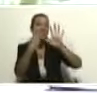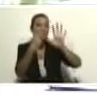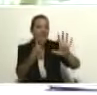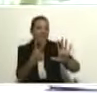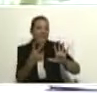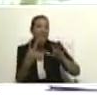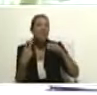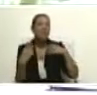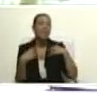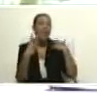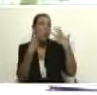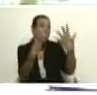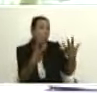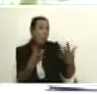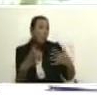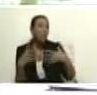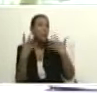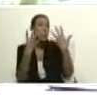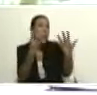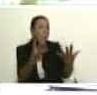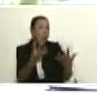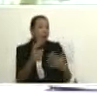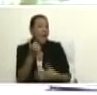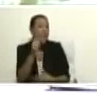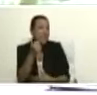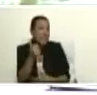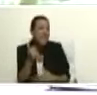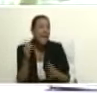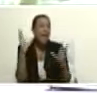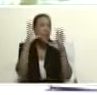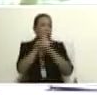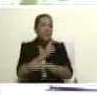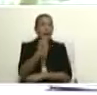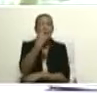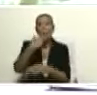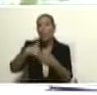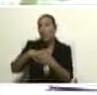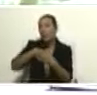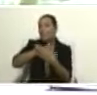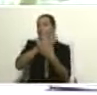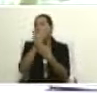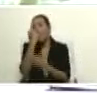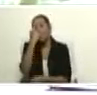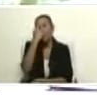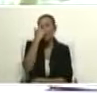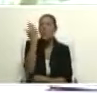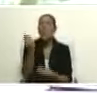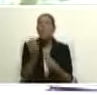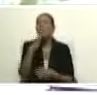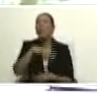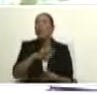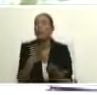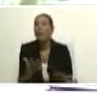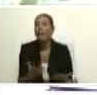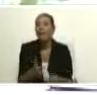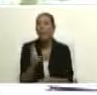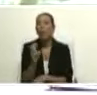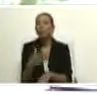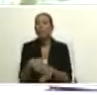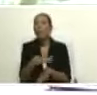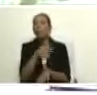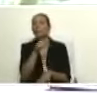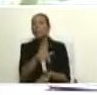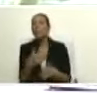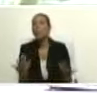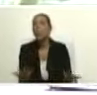7, las 8, las 9 y después llegas a tu casa a la 1 de la mañana y Cilia me pregunta, era viernes, ¿dónde